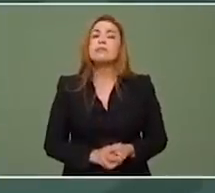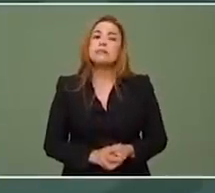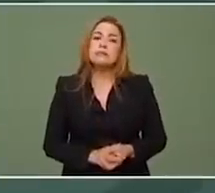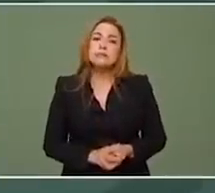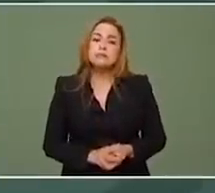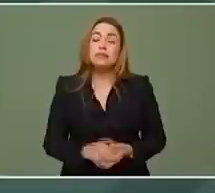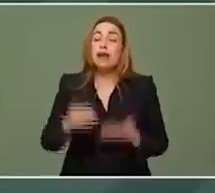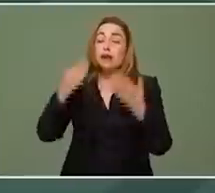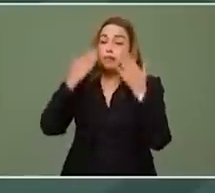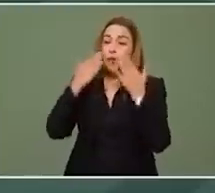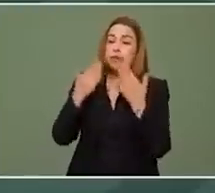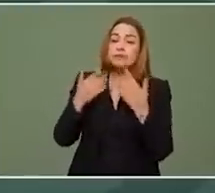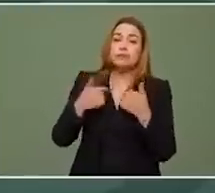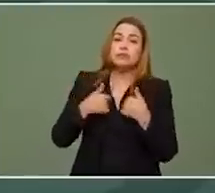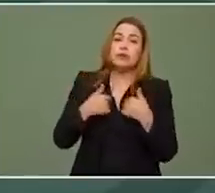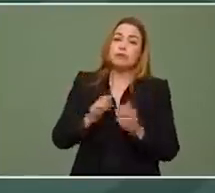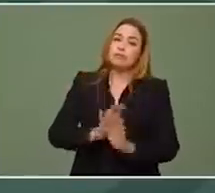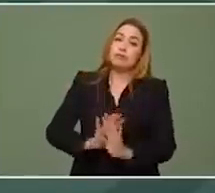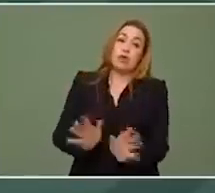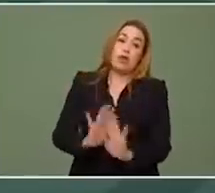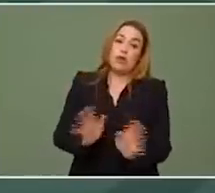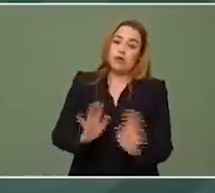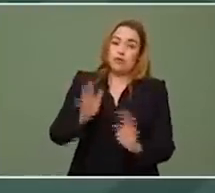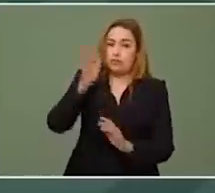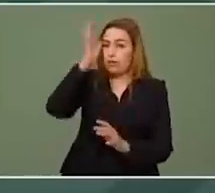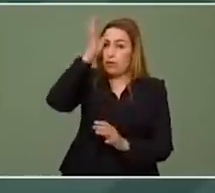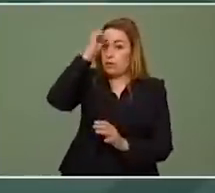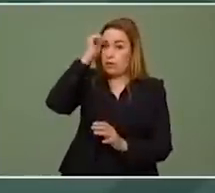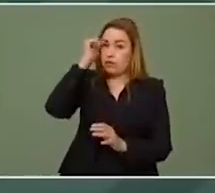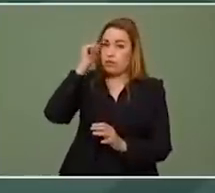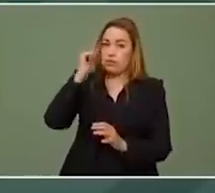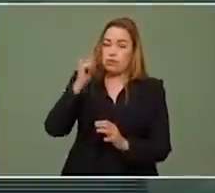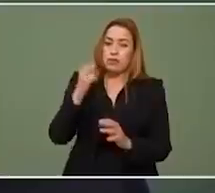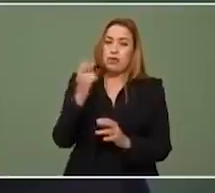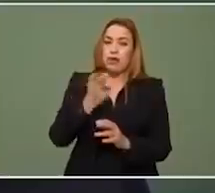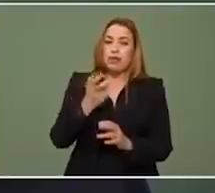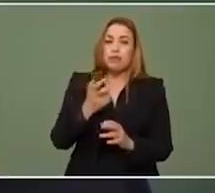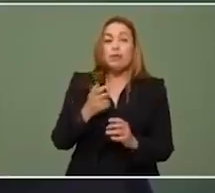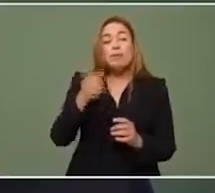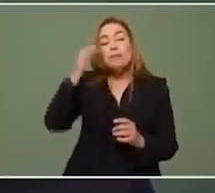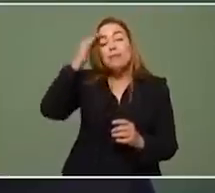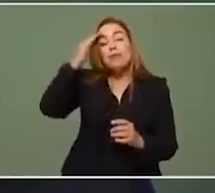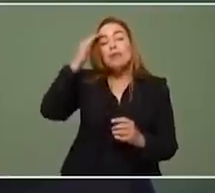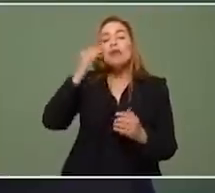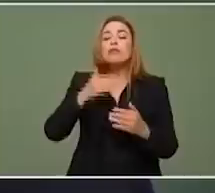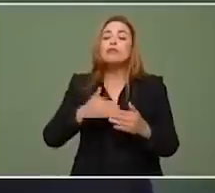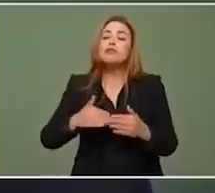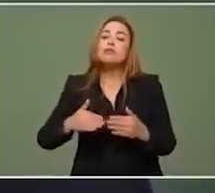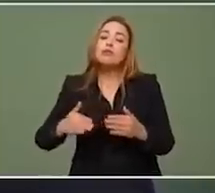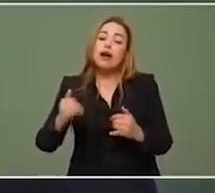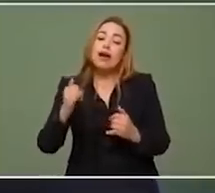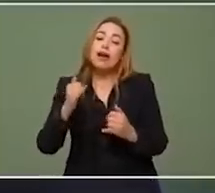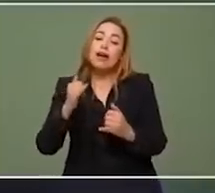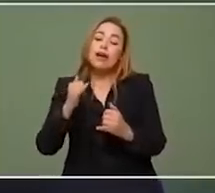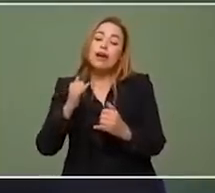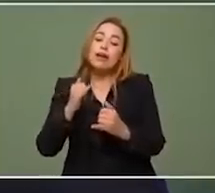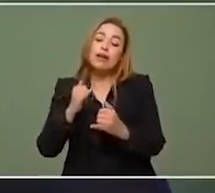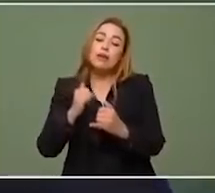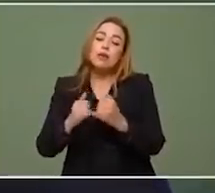máxima de maquiavelo de que el fin justifica los medios